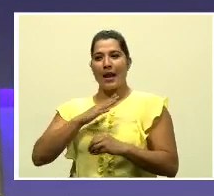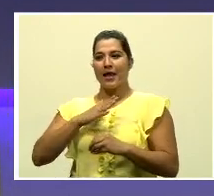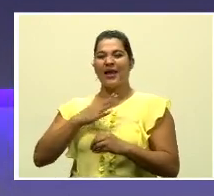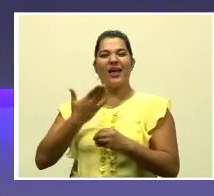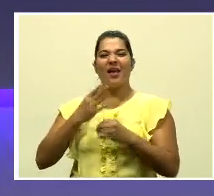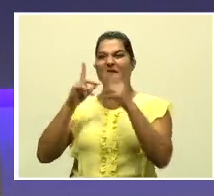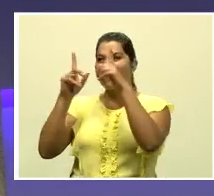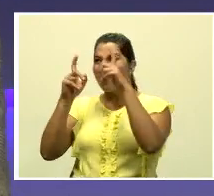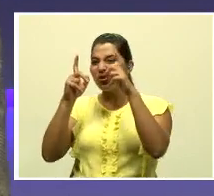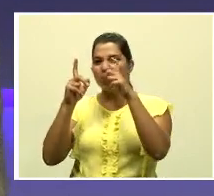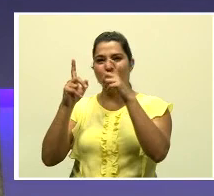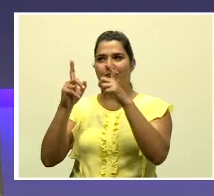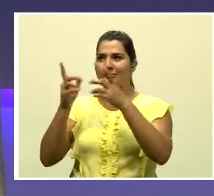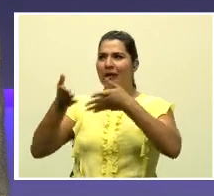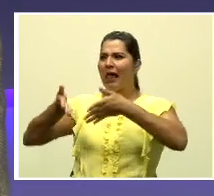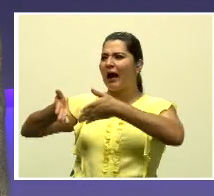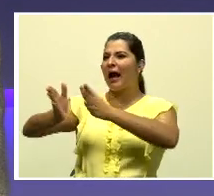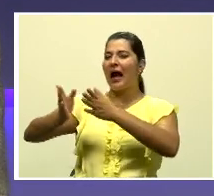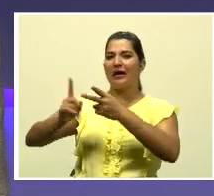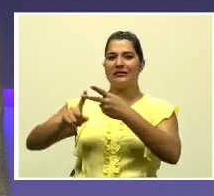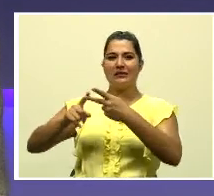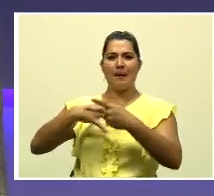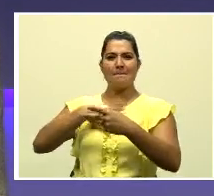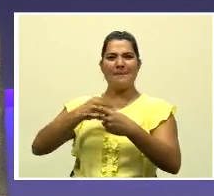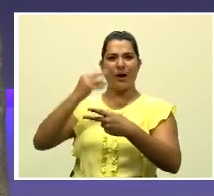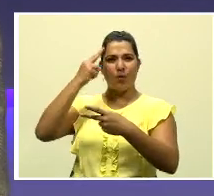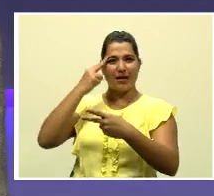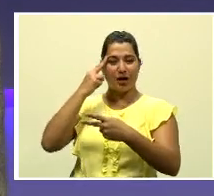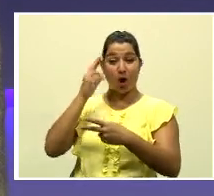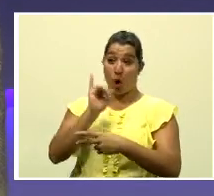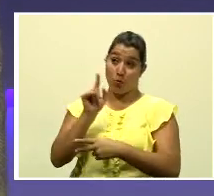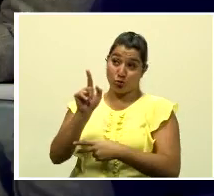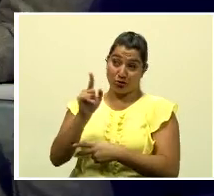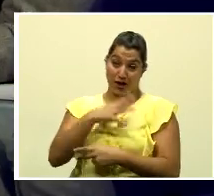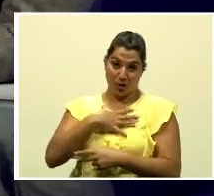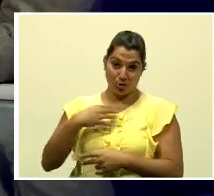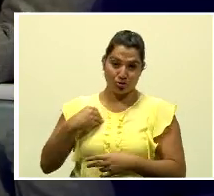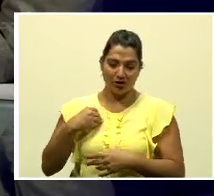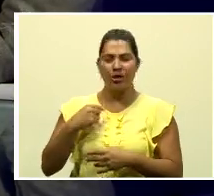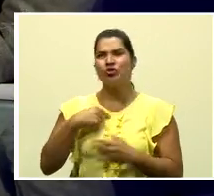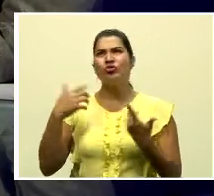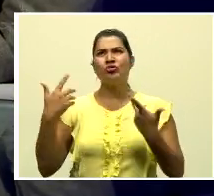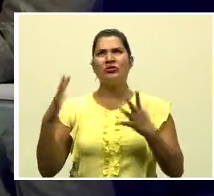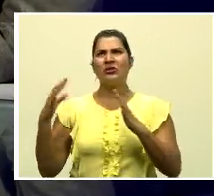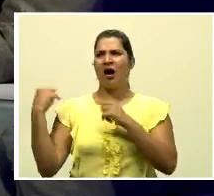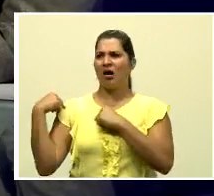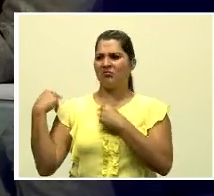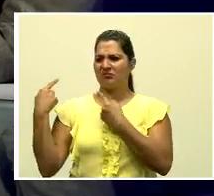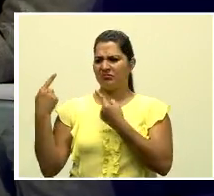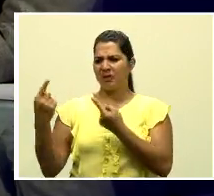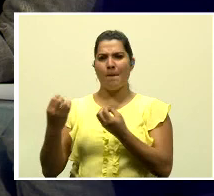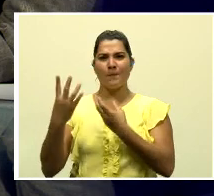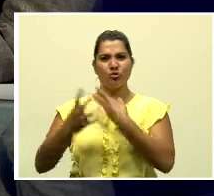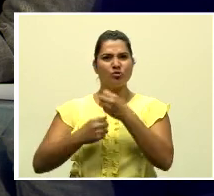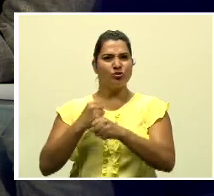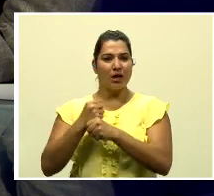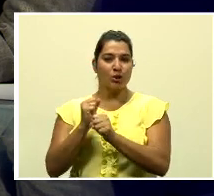callejera, mi foto en blanco y negro, la que a usted le gusta, que es la que yo he desarrollado ya desde hace varios